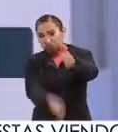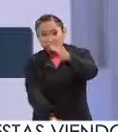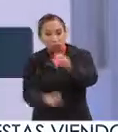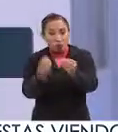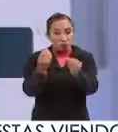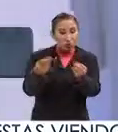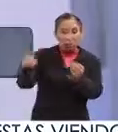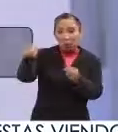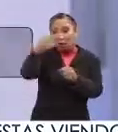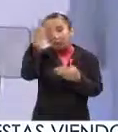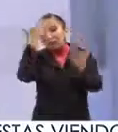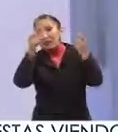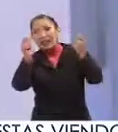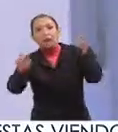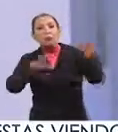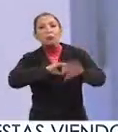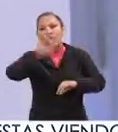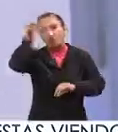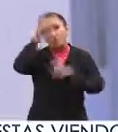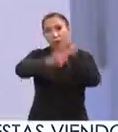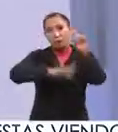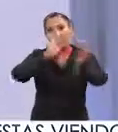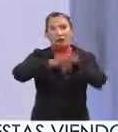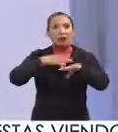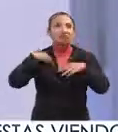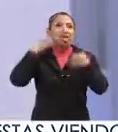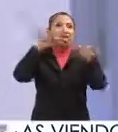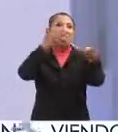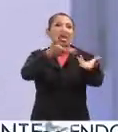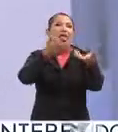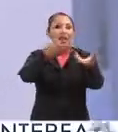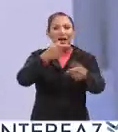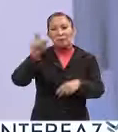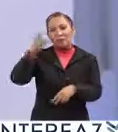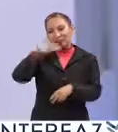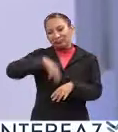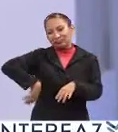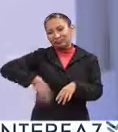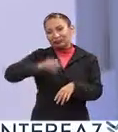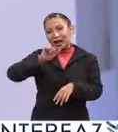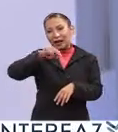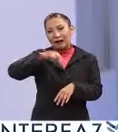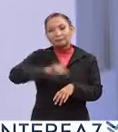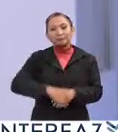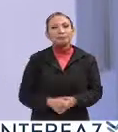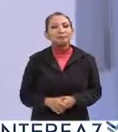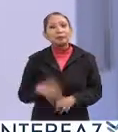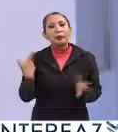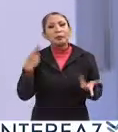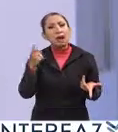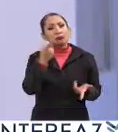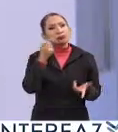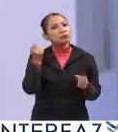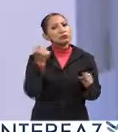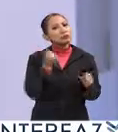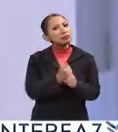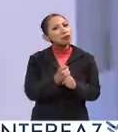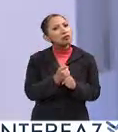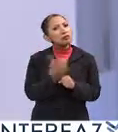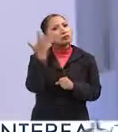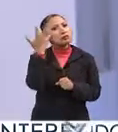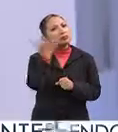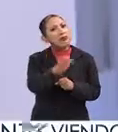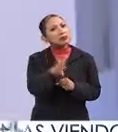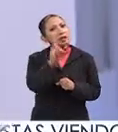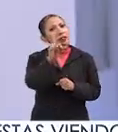tiene tantos adeptos como otros deportes en México, como bien lo dice Ana Cris, pero son 100 años, ya son 10